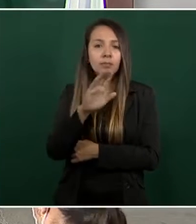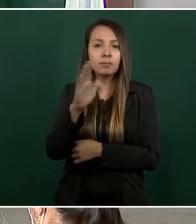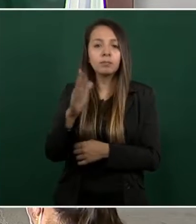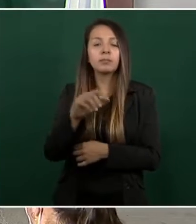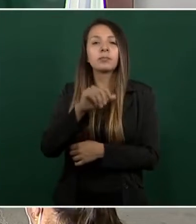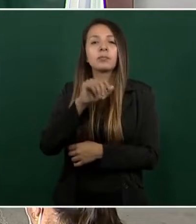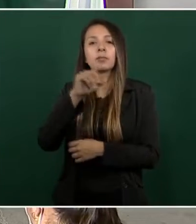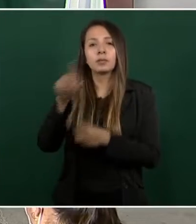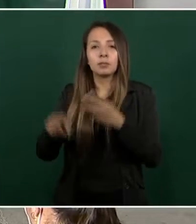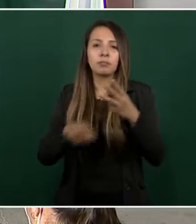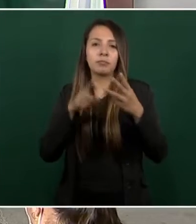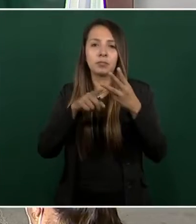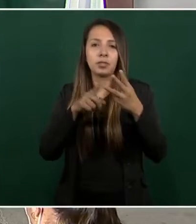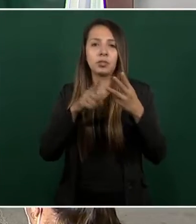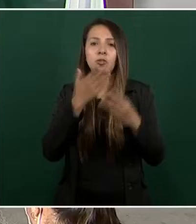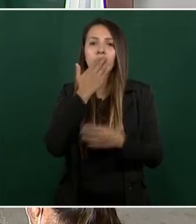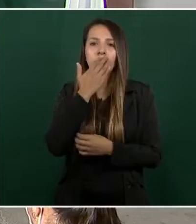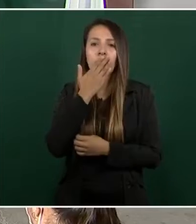con